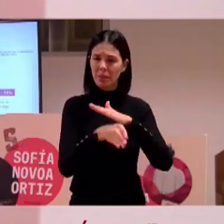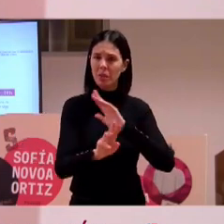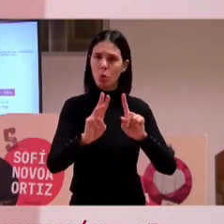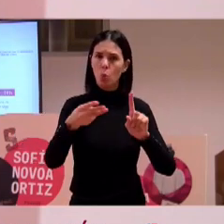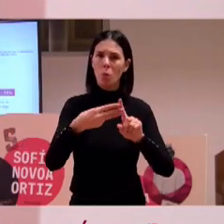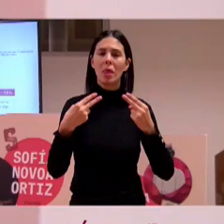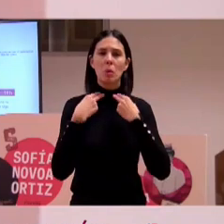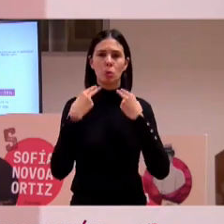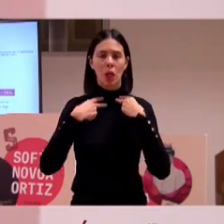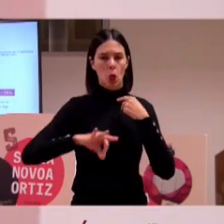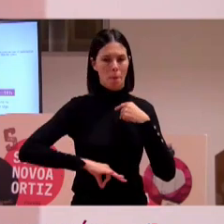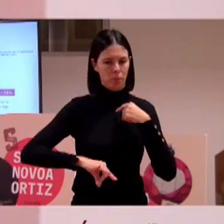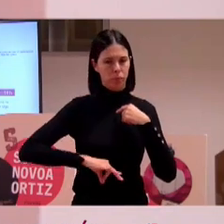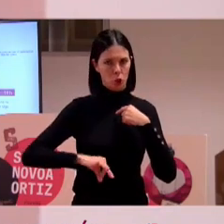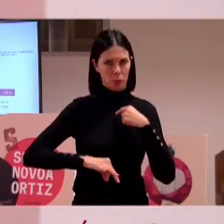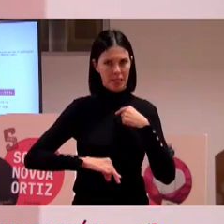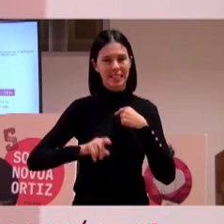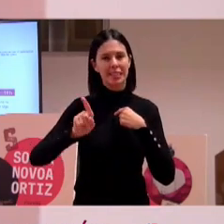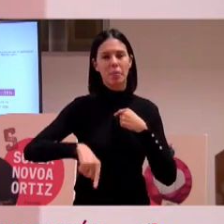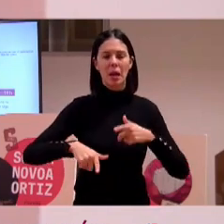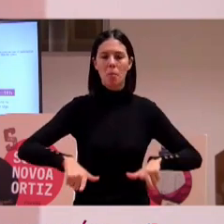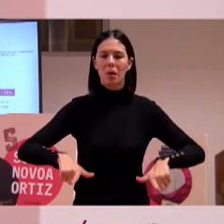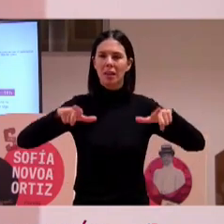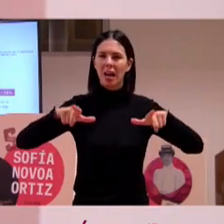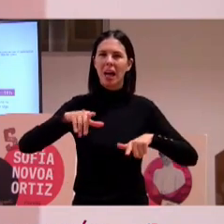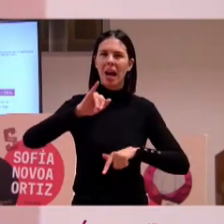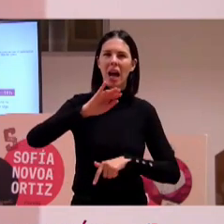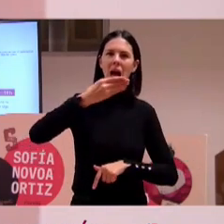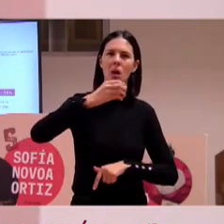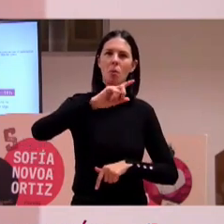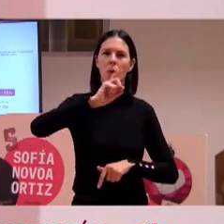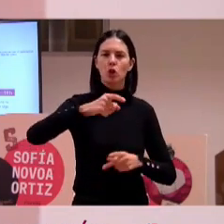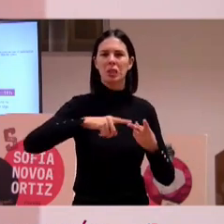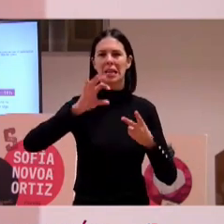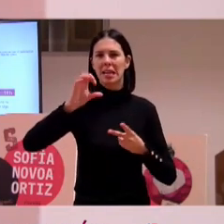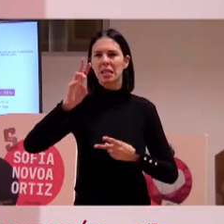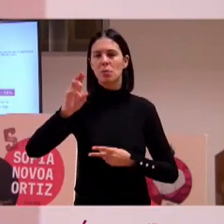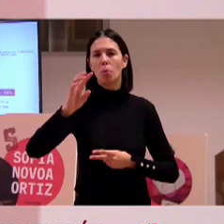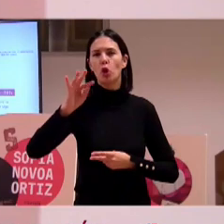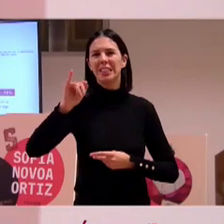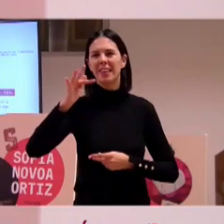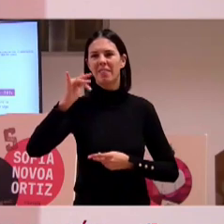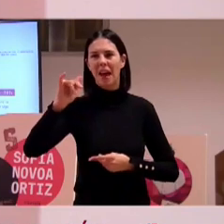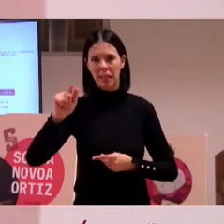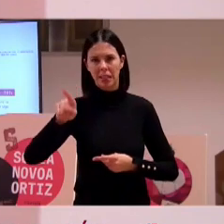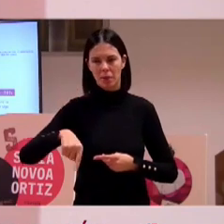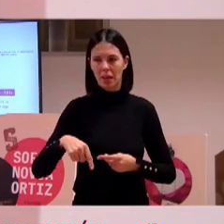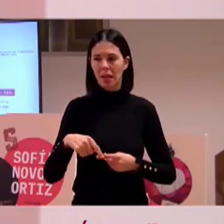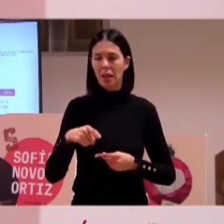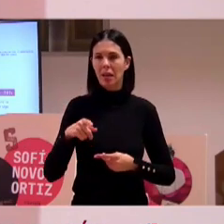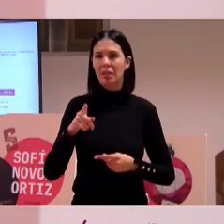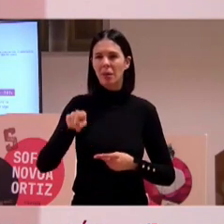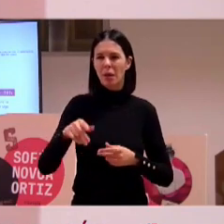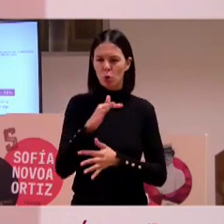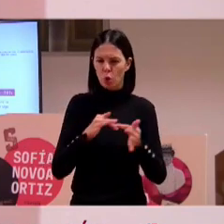da Deputación de Pontevedra e tamén nas plataformas iVoox e Spotify. Hai tamén un pequeno